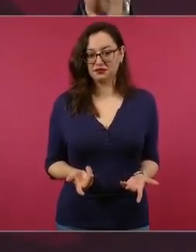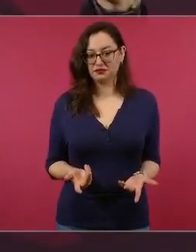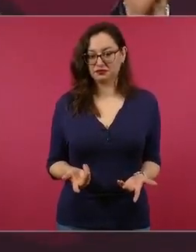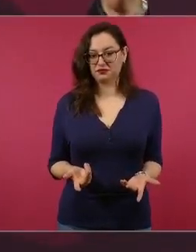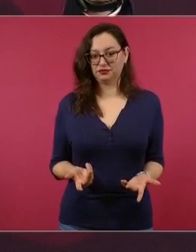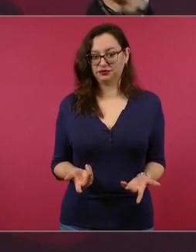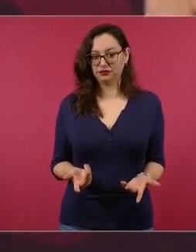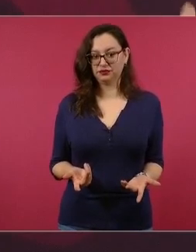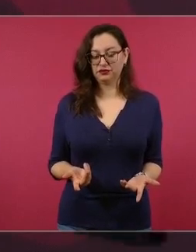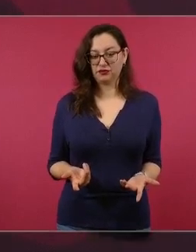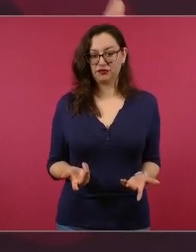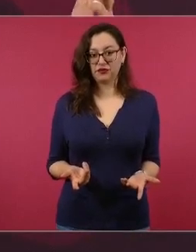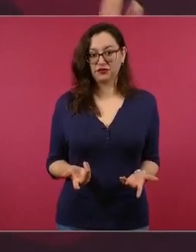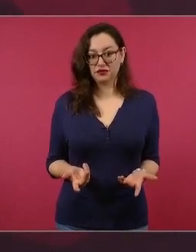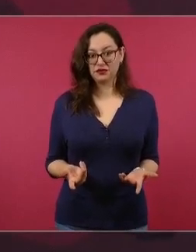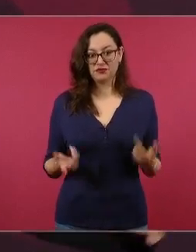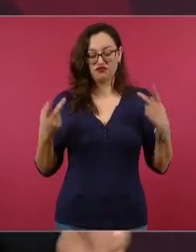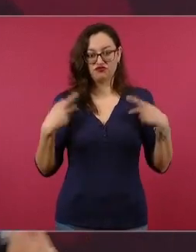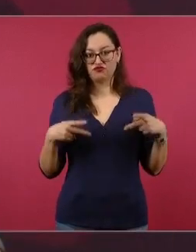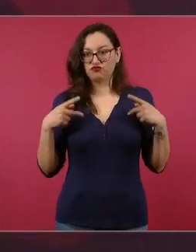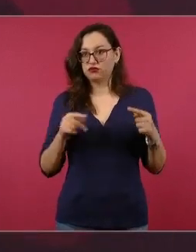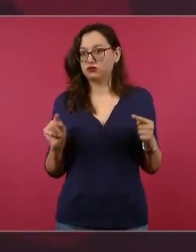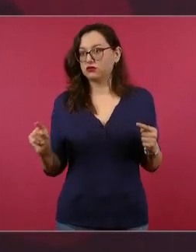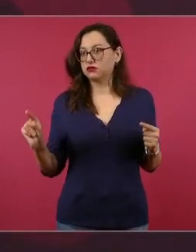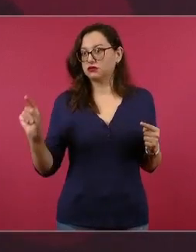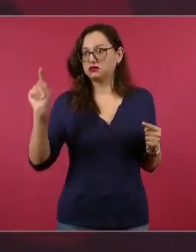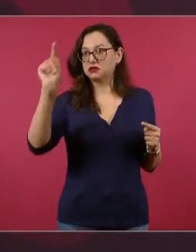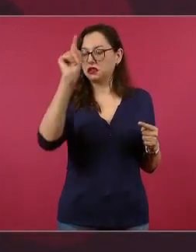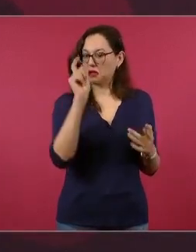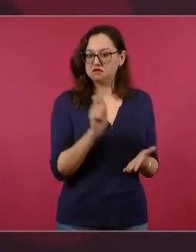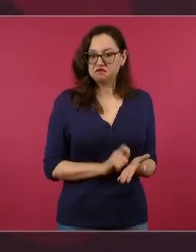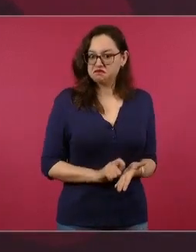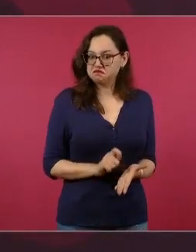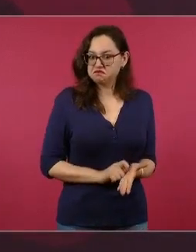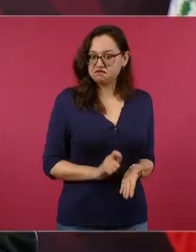cientos de ciudadanos, ¿no?, hacen lo mismo,